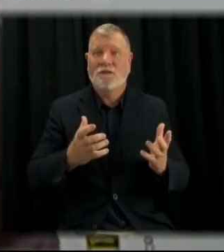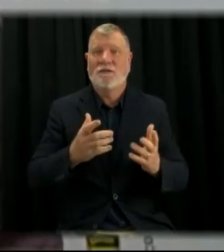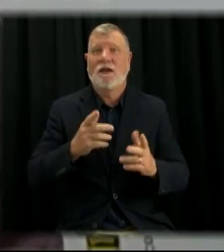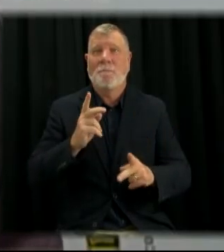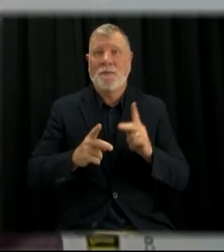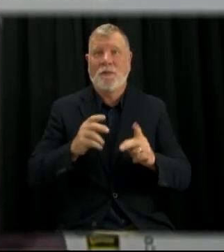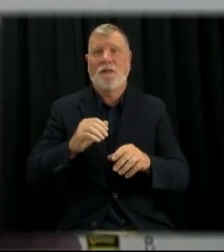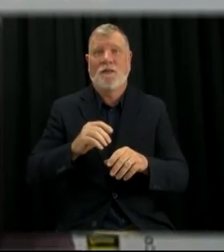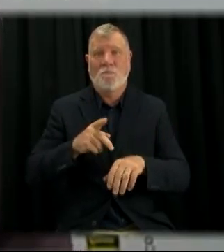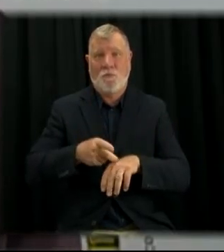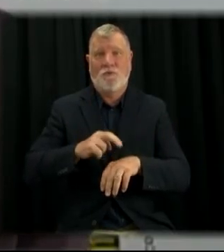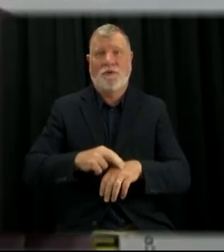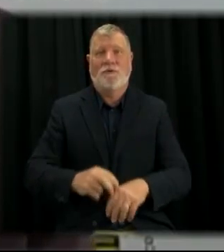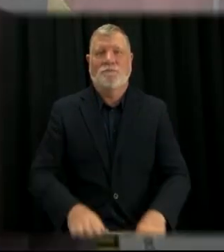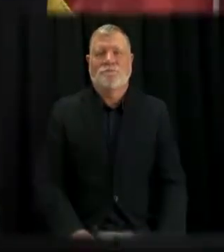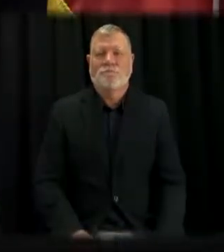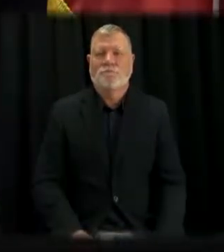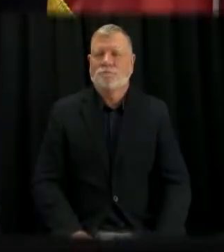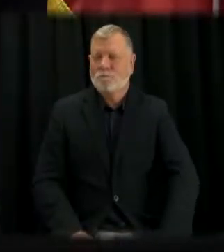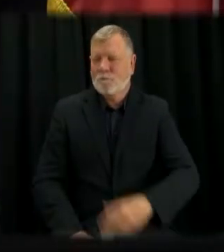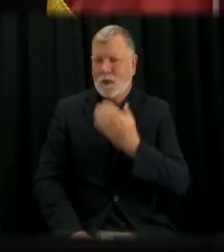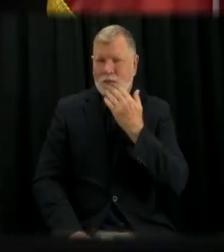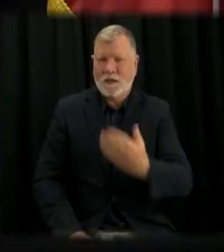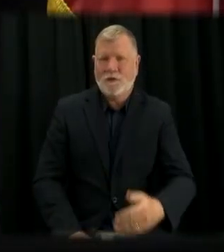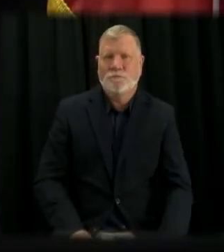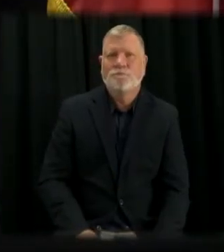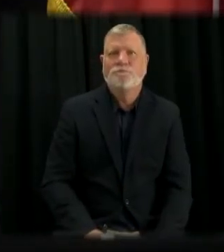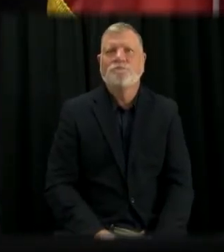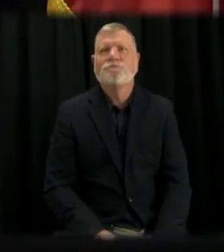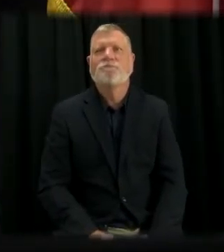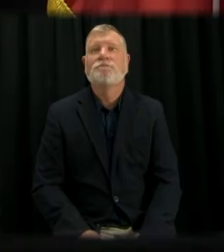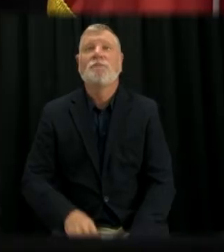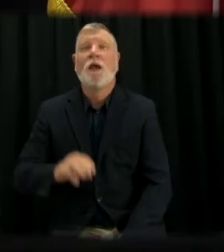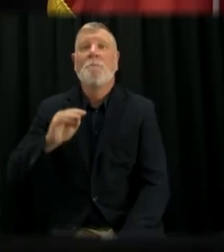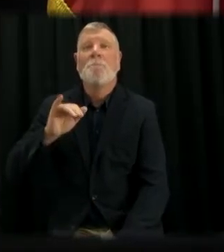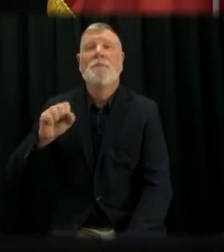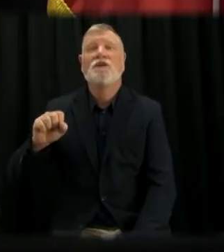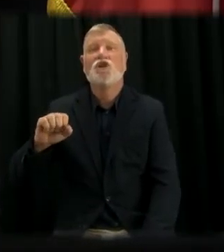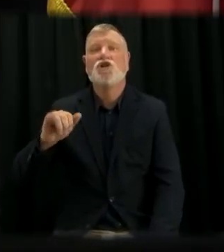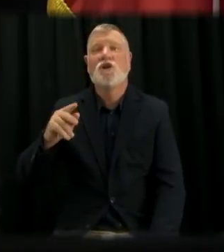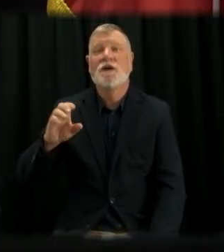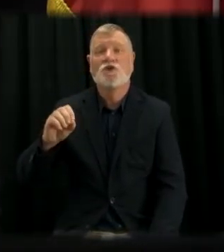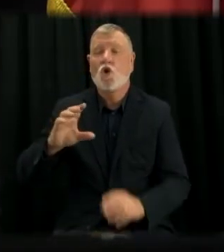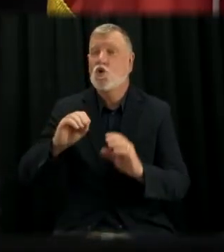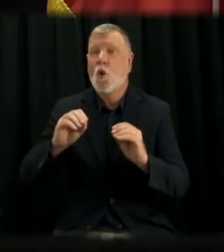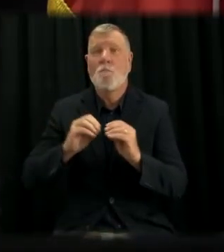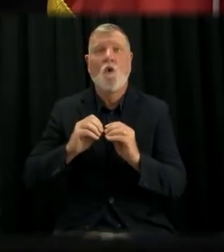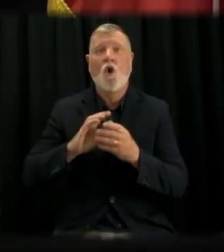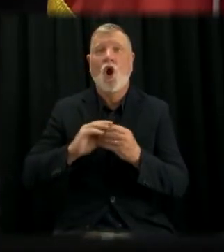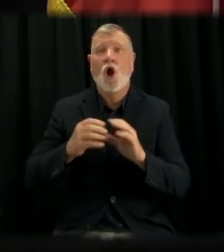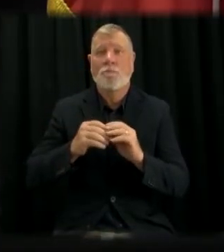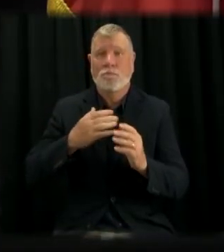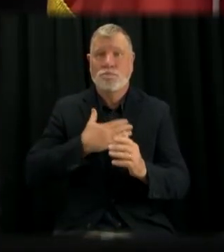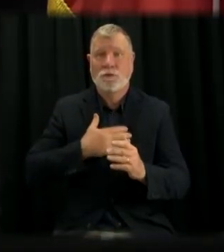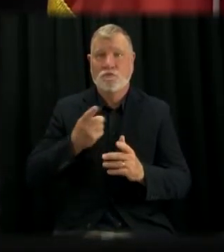costando a nosotros y a nuestro pueblo de Puerto Rico. Gracias. Señora Yaresco, ya que no hay más